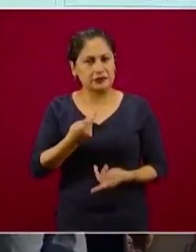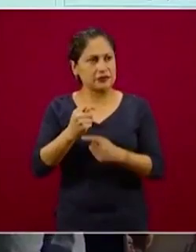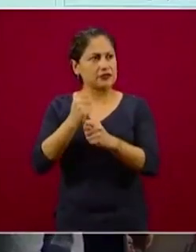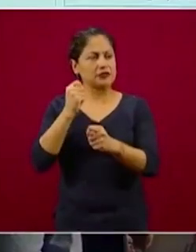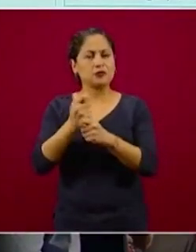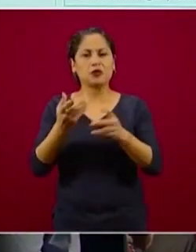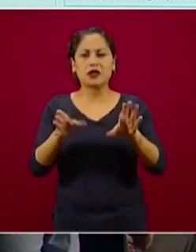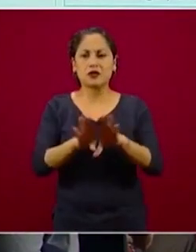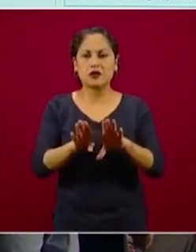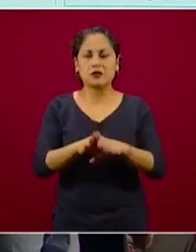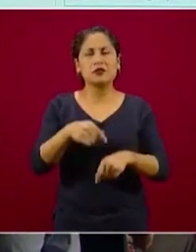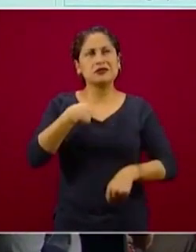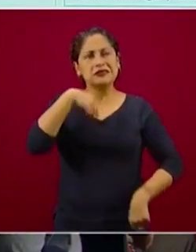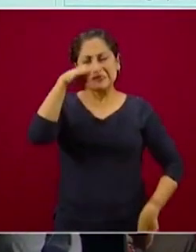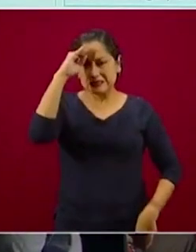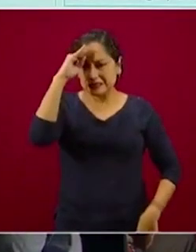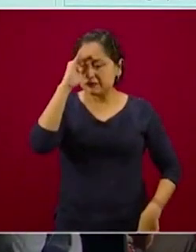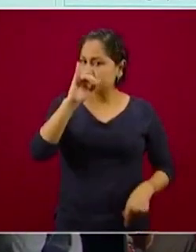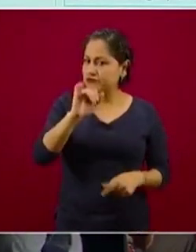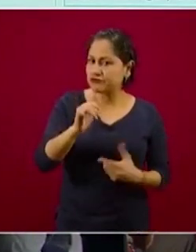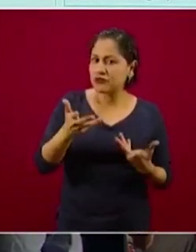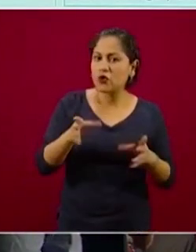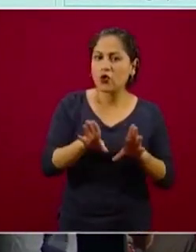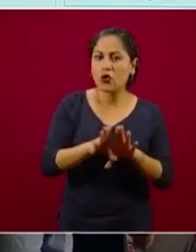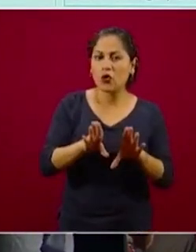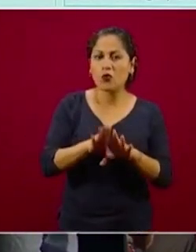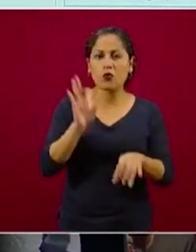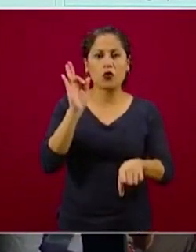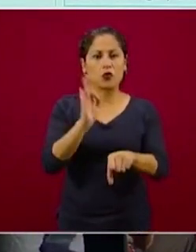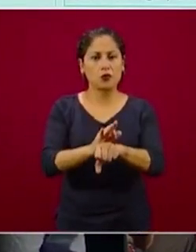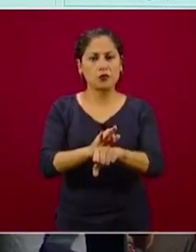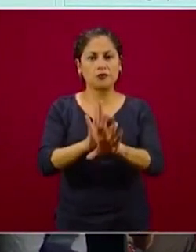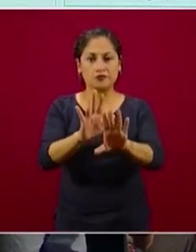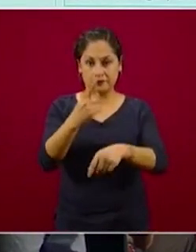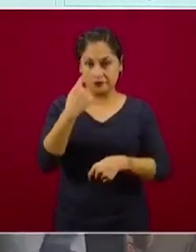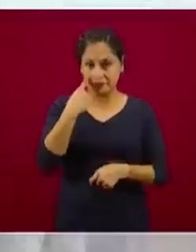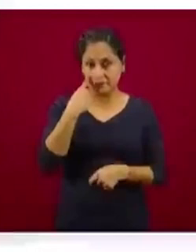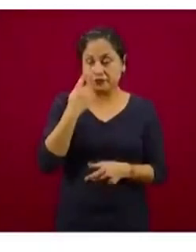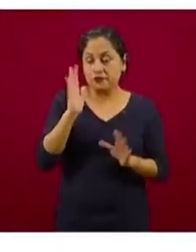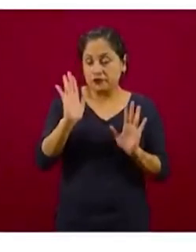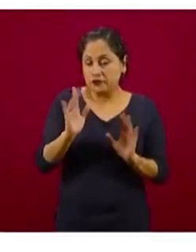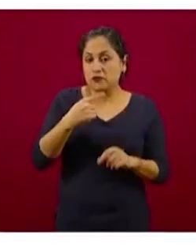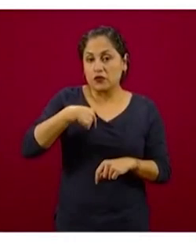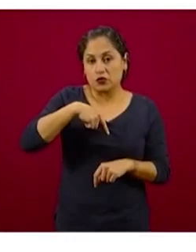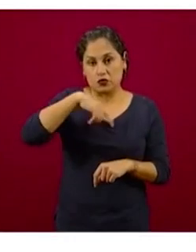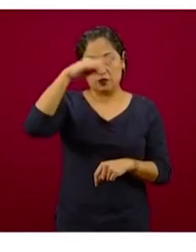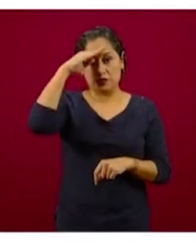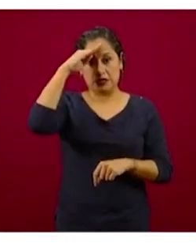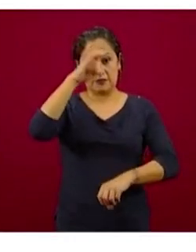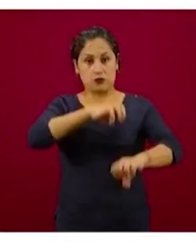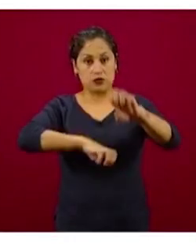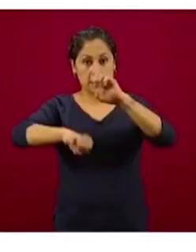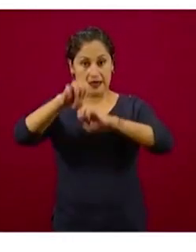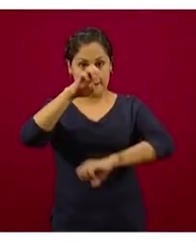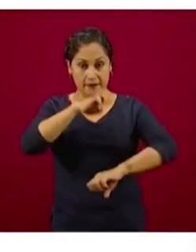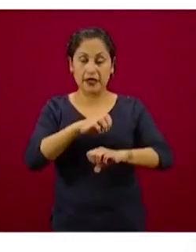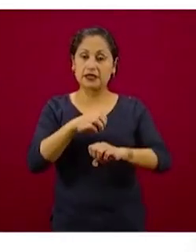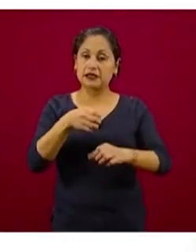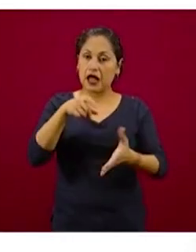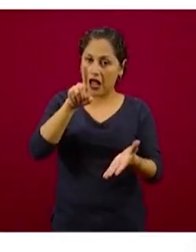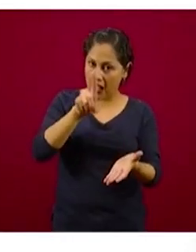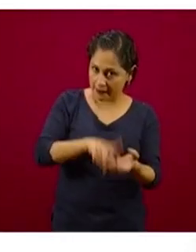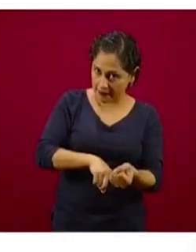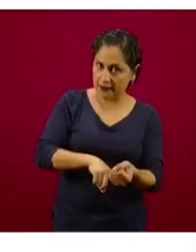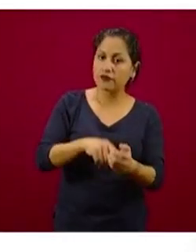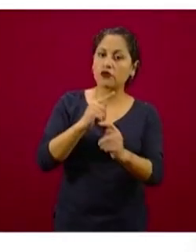Bueno, ¿cómo podemos abarcar el transporte? Lo estamos viendo como empresa, o el transporte también es una empresa, tiene